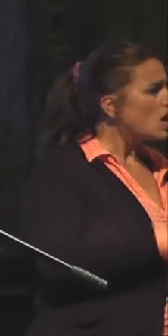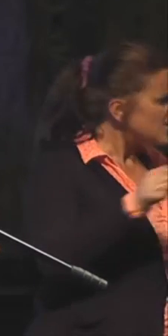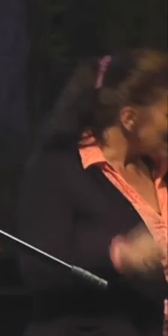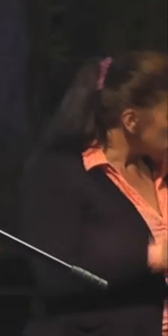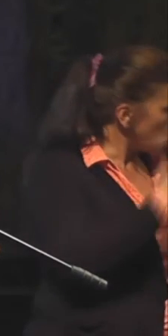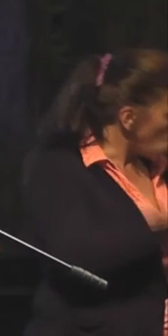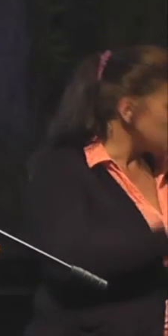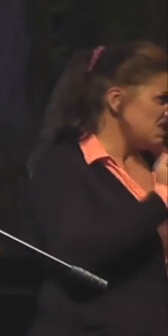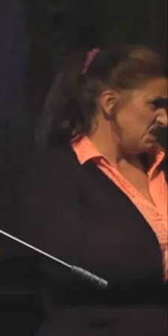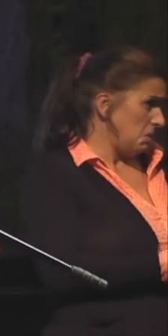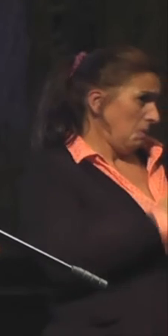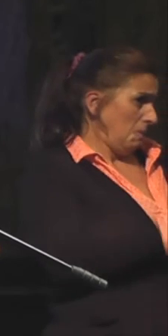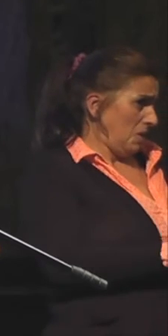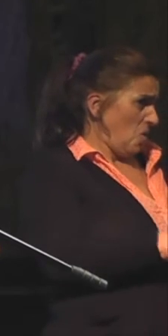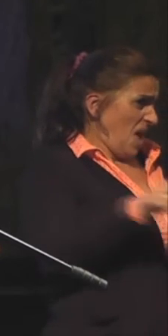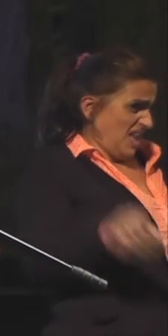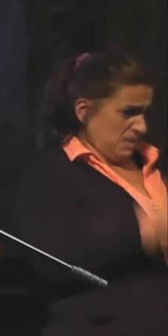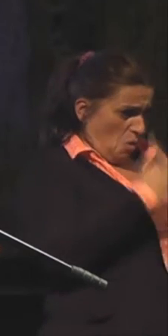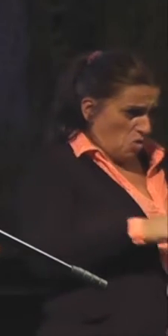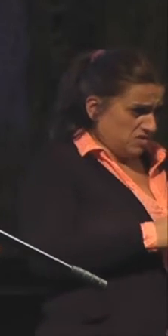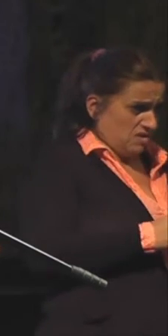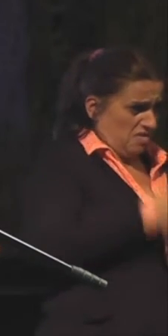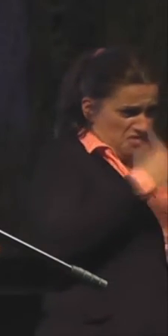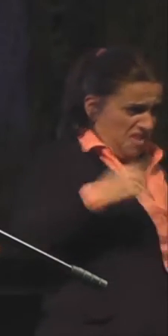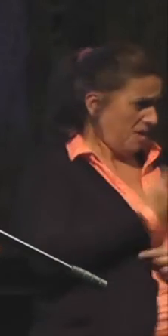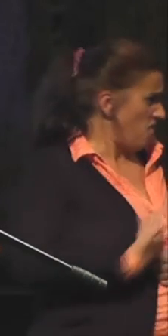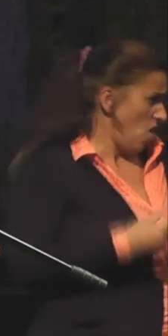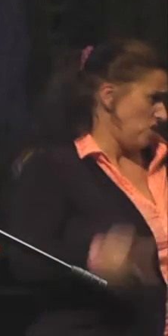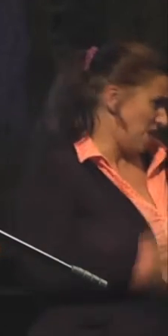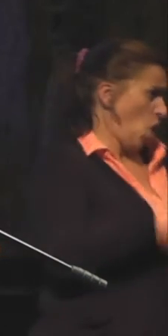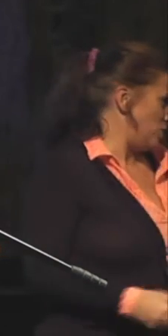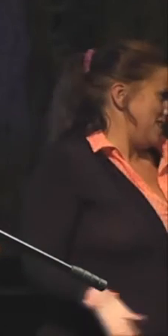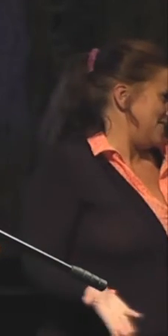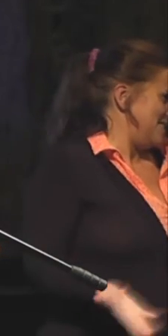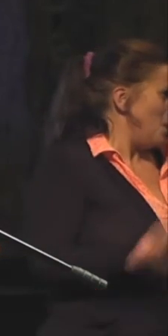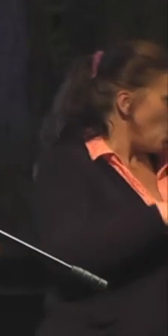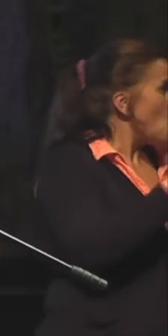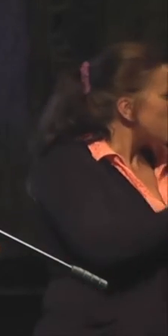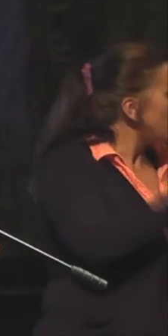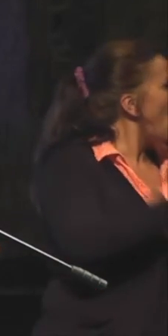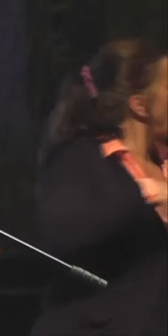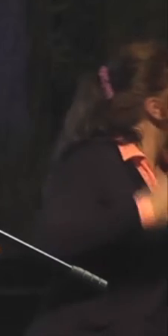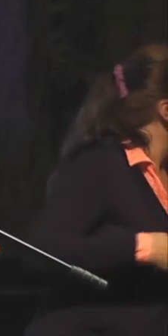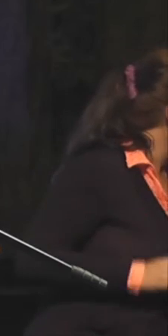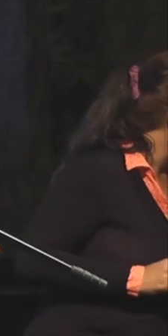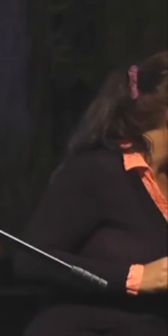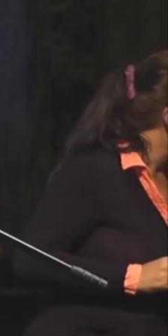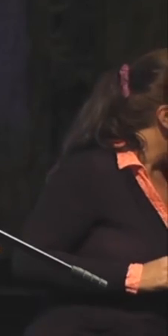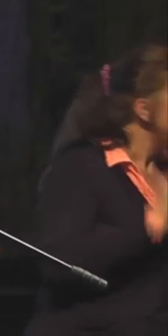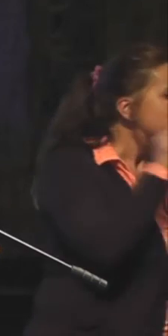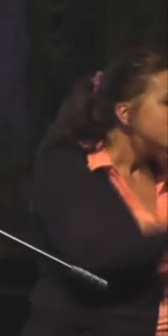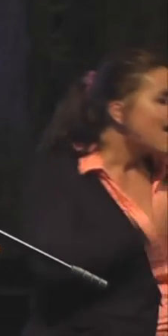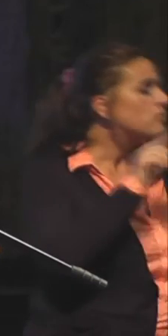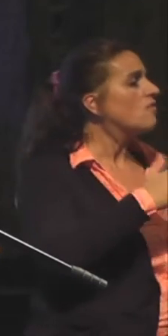en todos los períodos pero que es una lucha y una tarea continua revisando